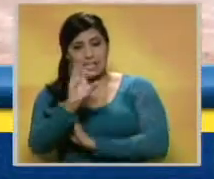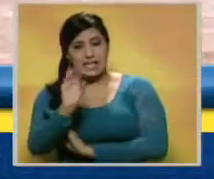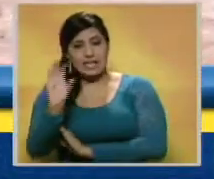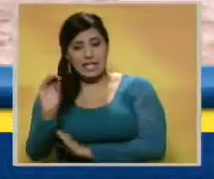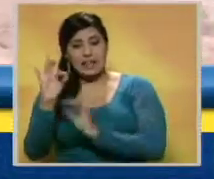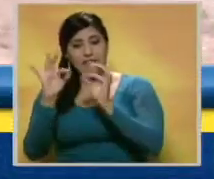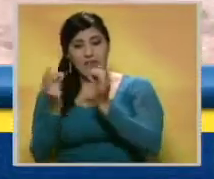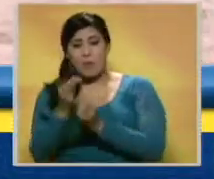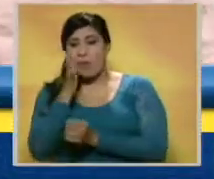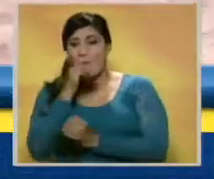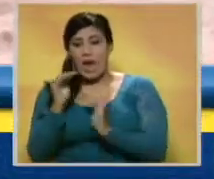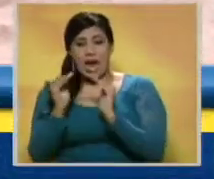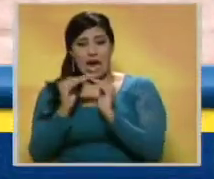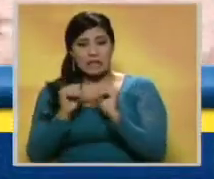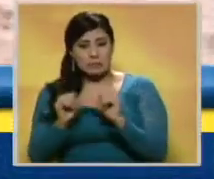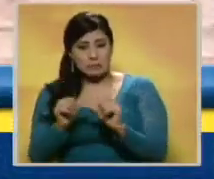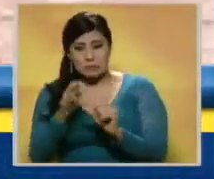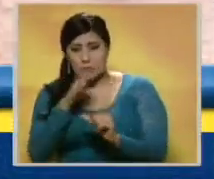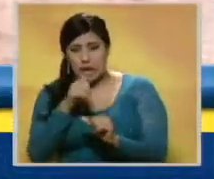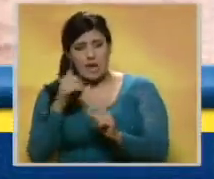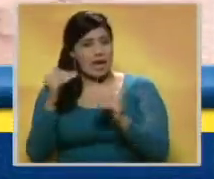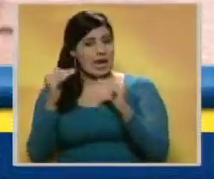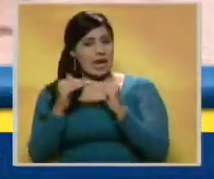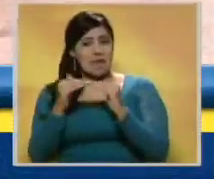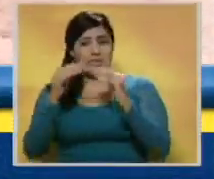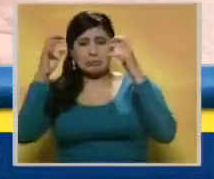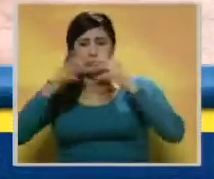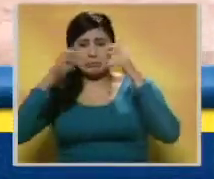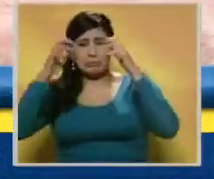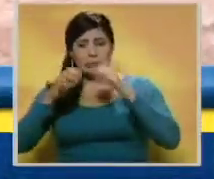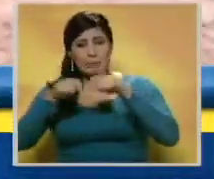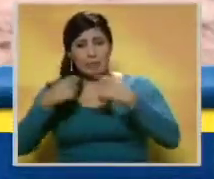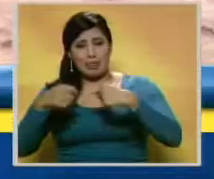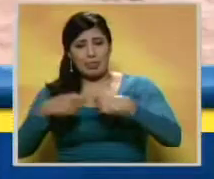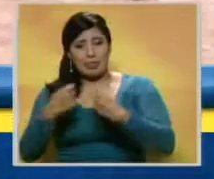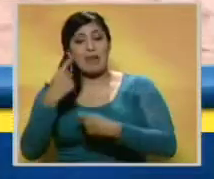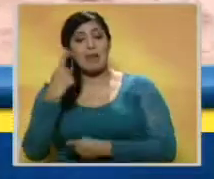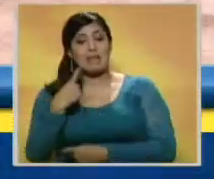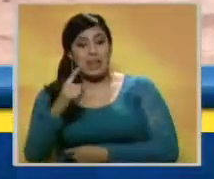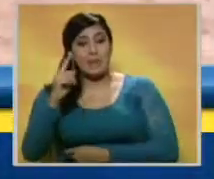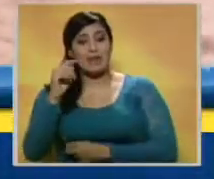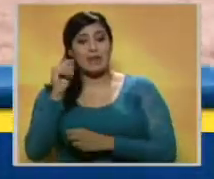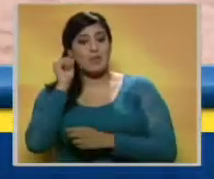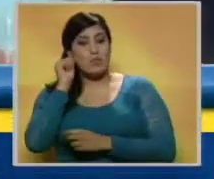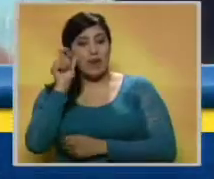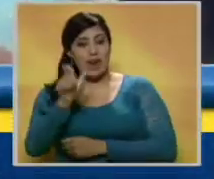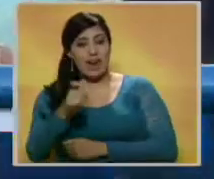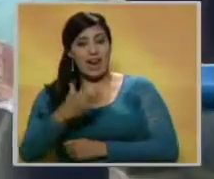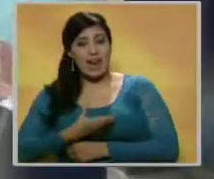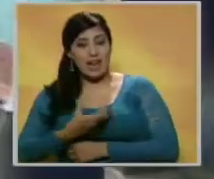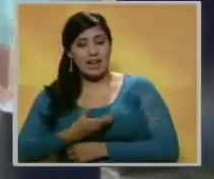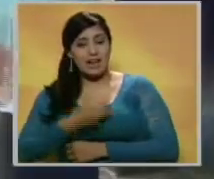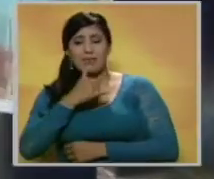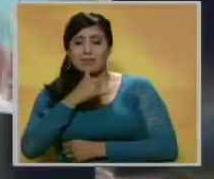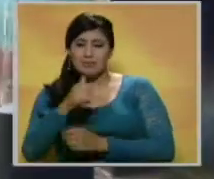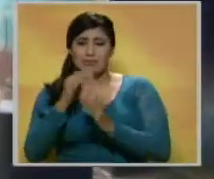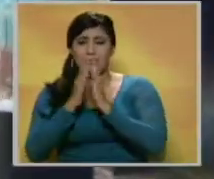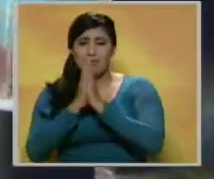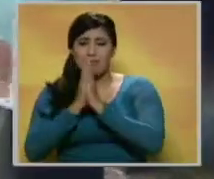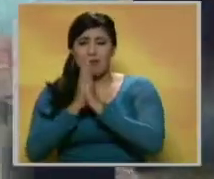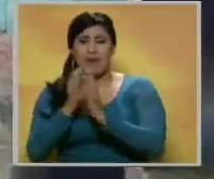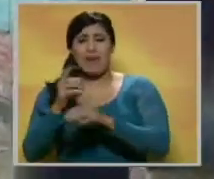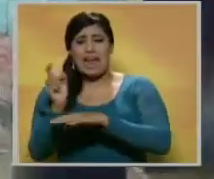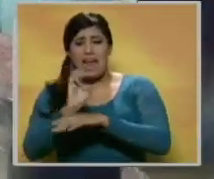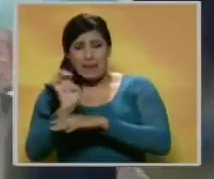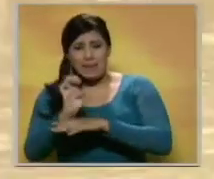podrían perder sus viviendas de continuar las lluvias. La alcaldesa de San Cristóbal, Patricia de Ceballos, pidió al gobierno que decrete la